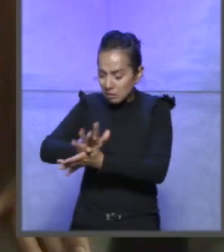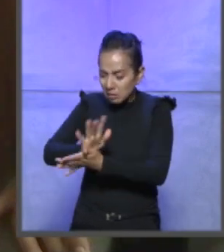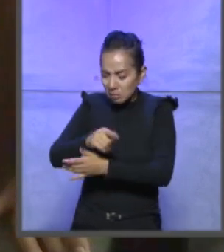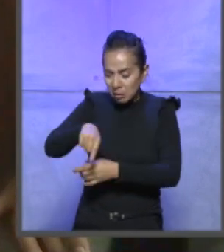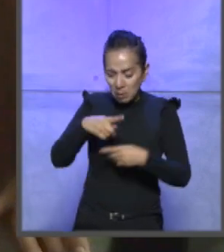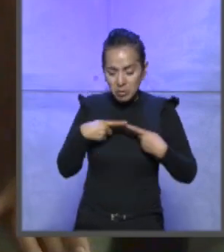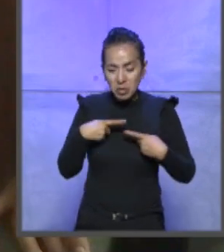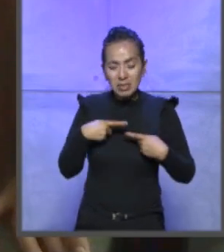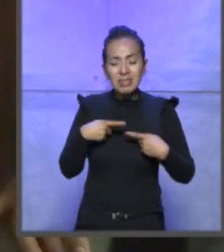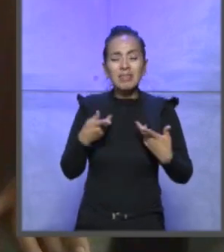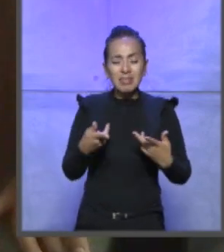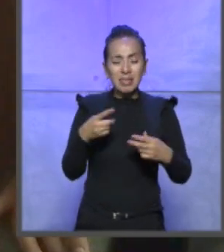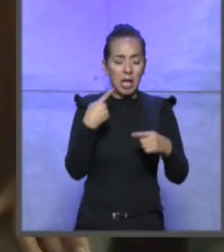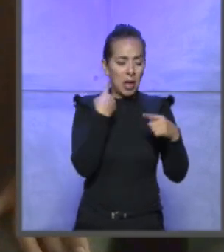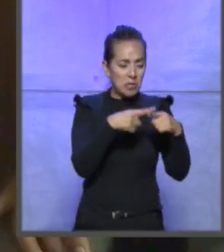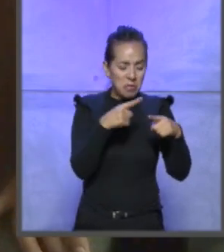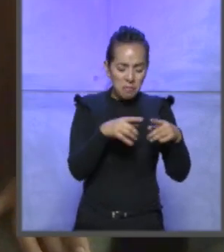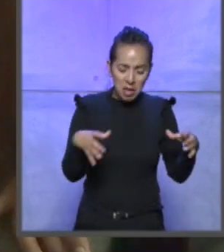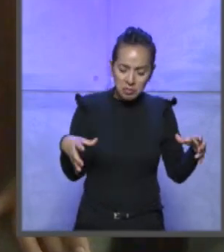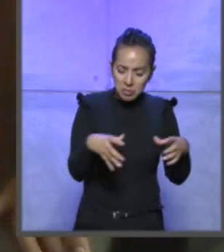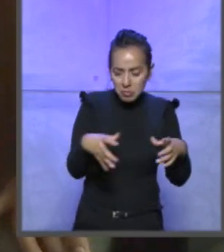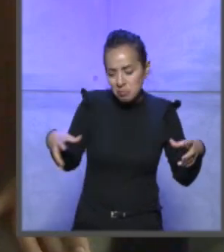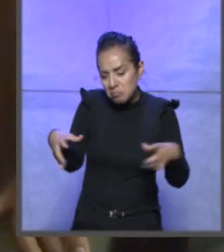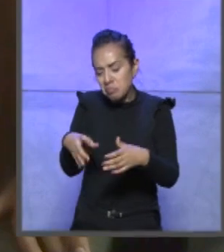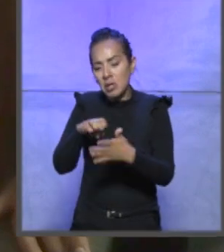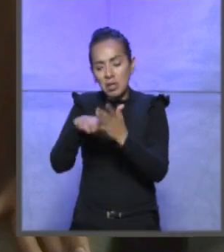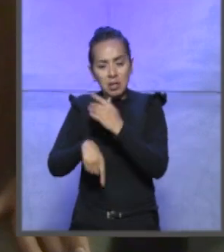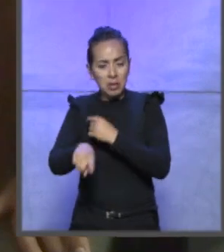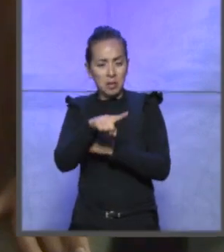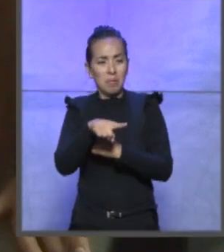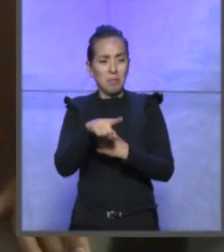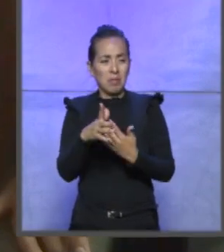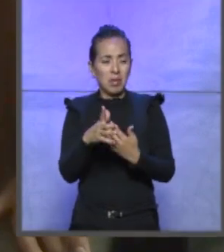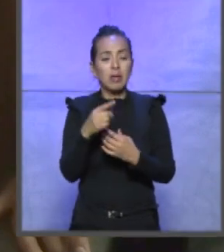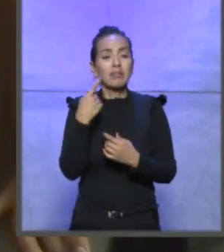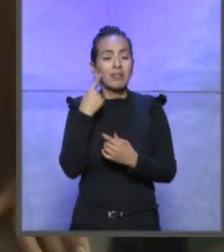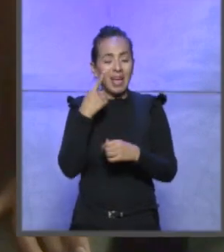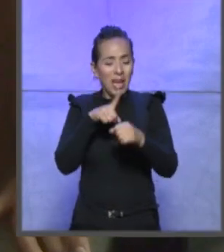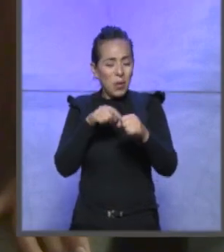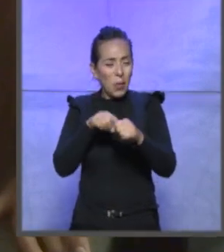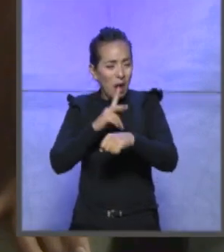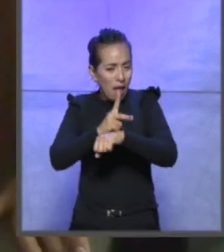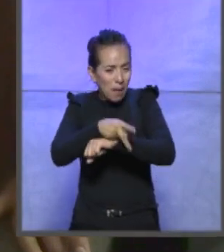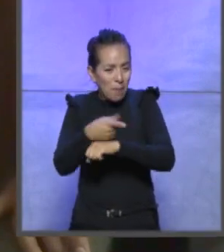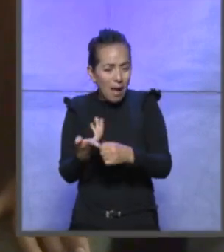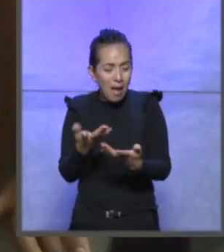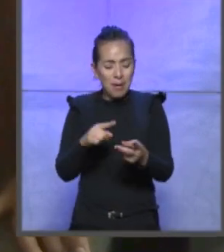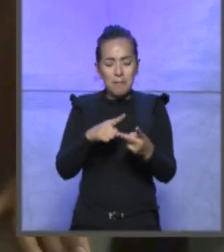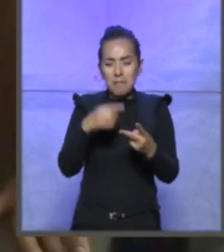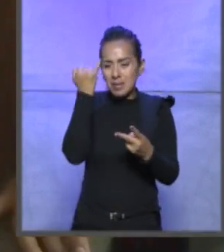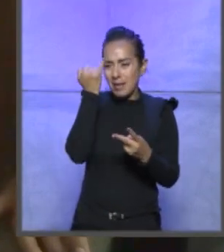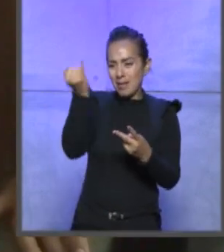su mayoría a todas las personas en diversos ámbitos. Hablamos de el color, la tez de la piel, hablamos de